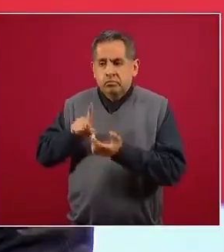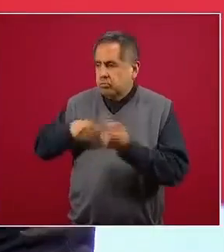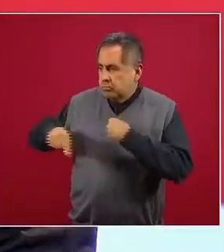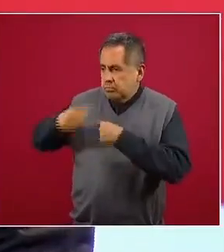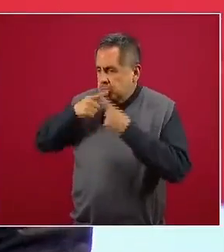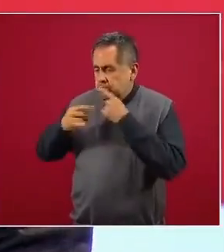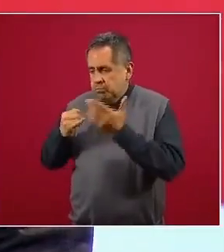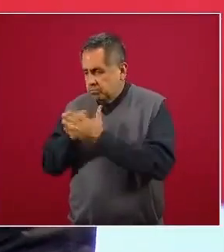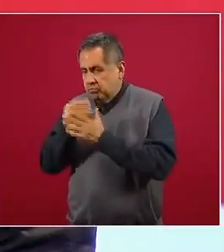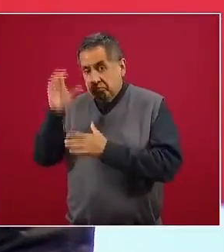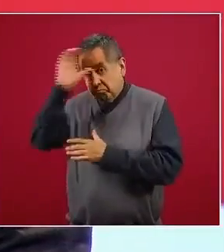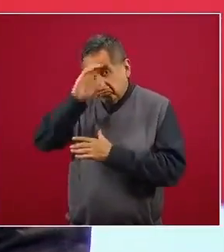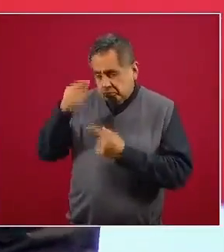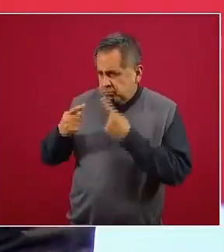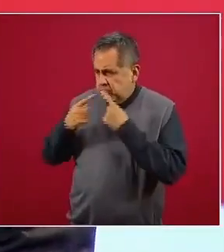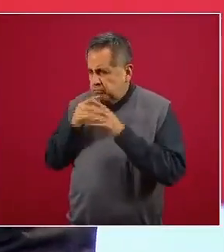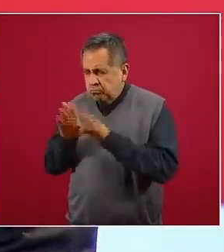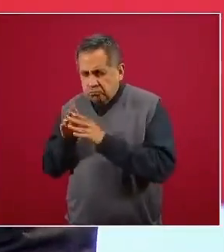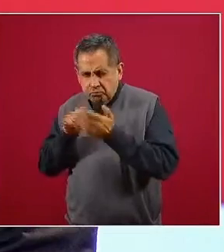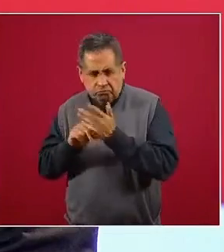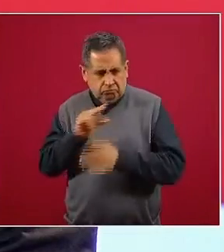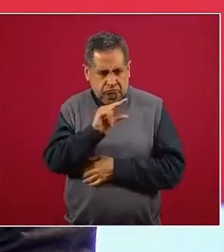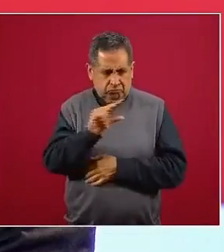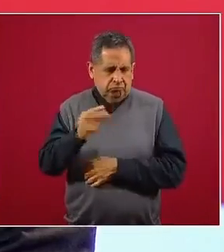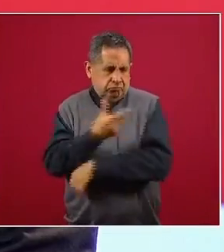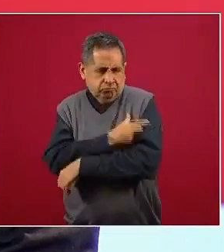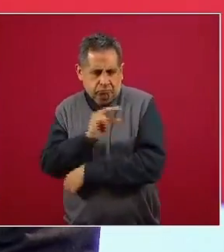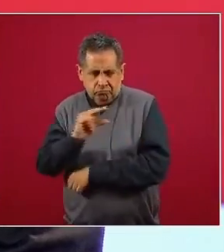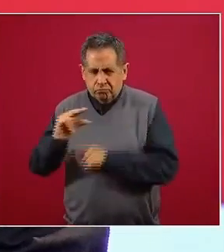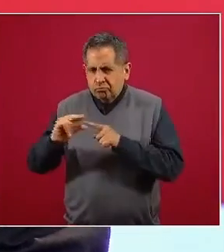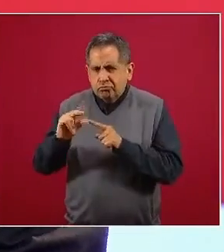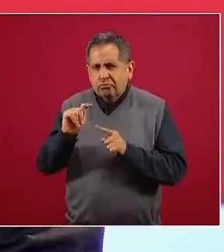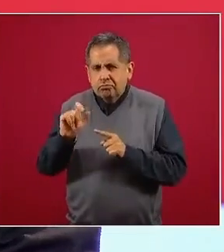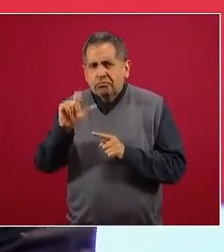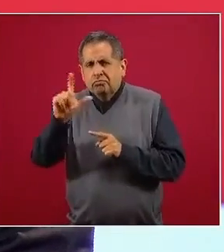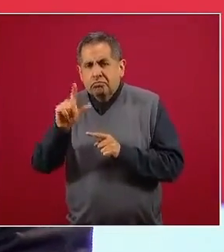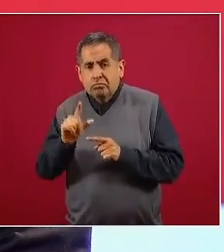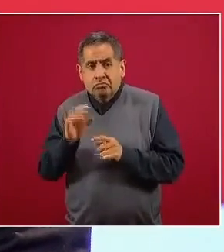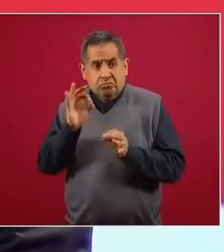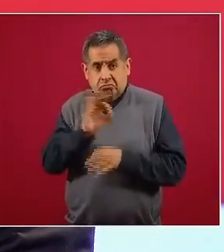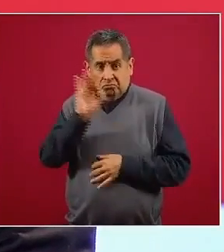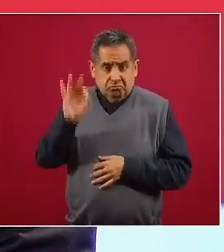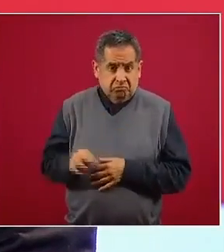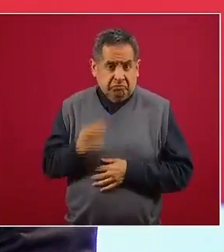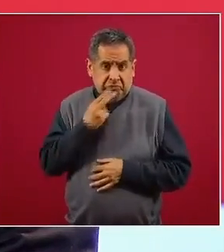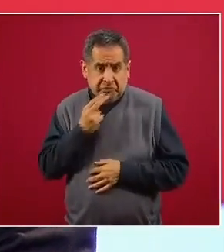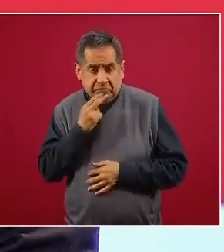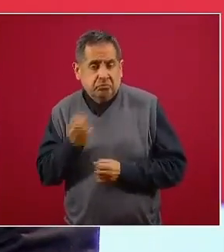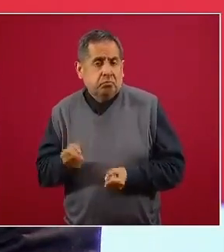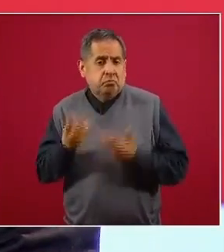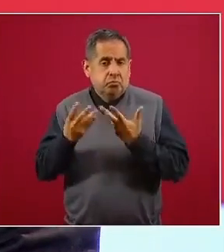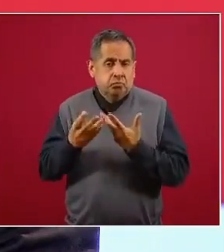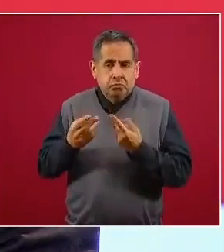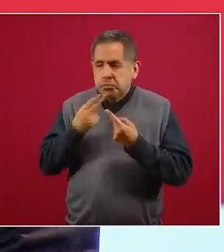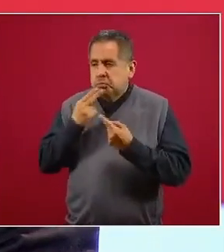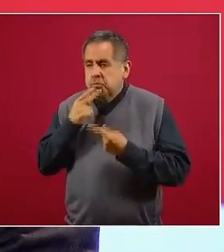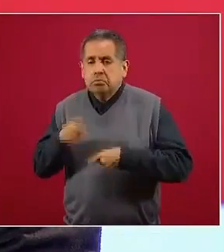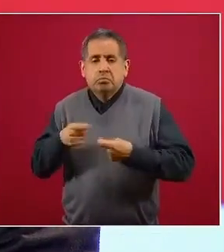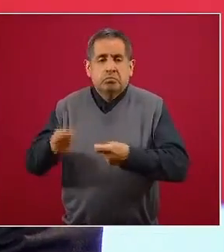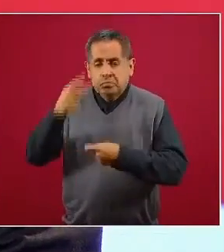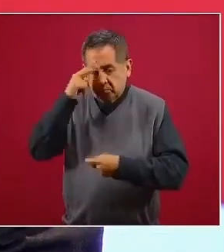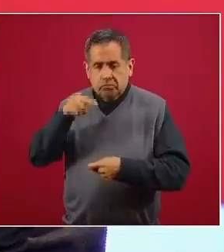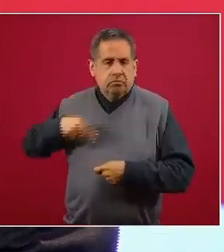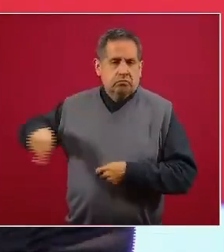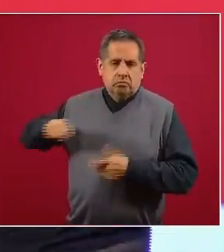científica de cómo se comporta esa vacuna en particular y cuál es su potencial utilidad para las personas